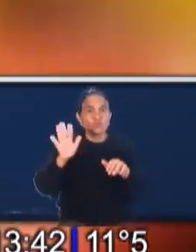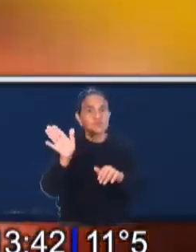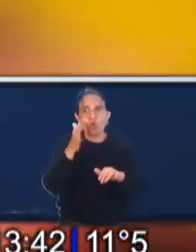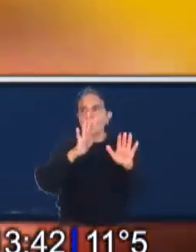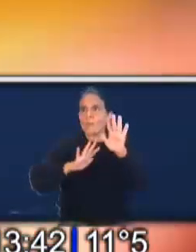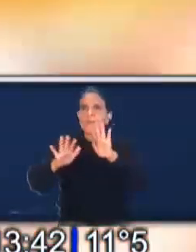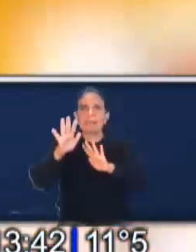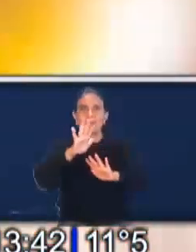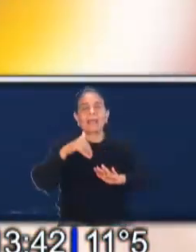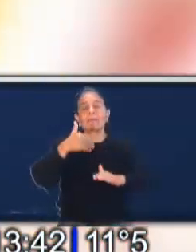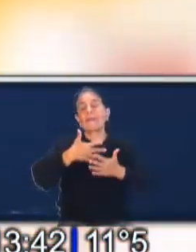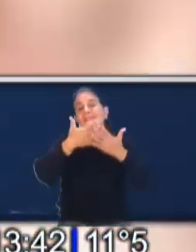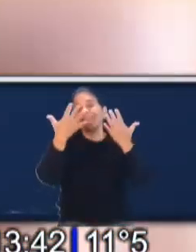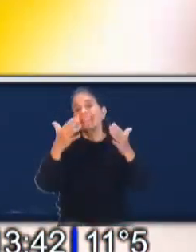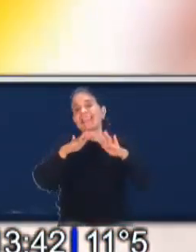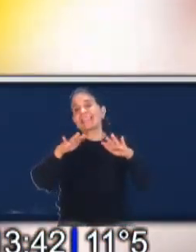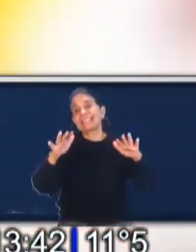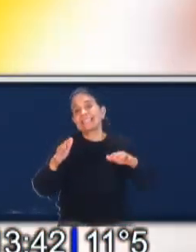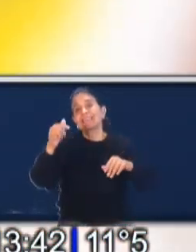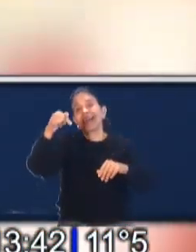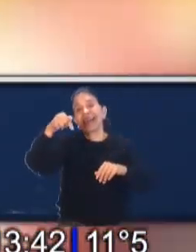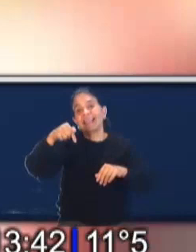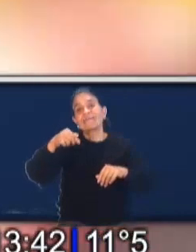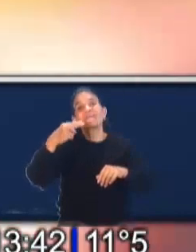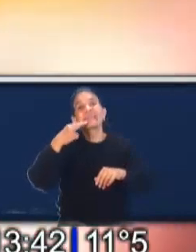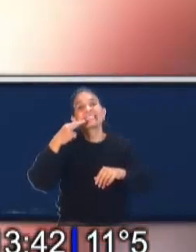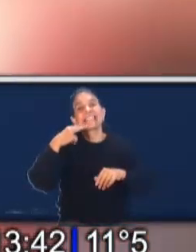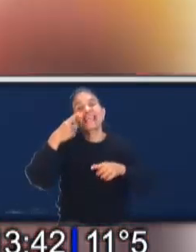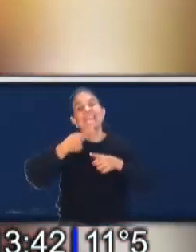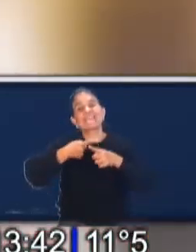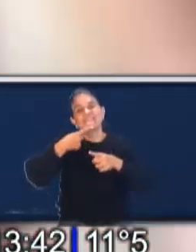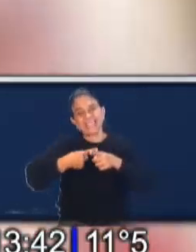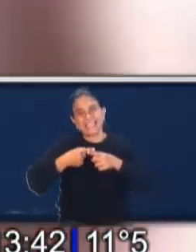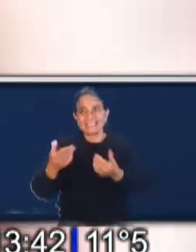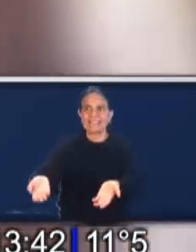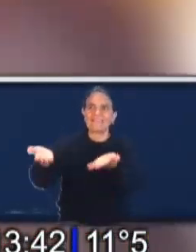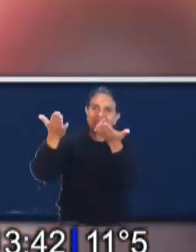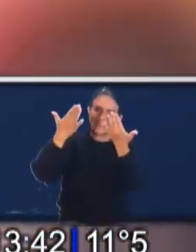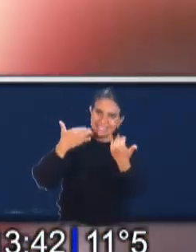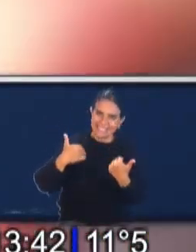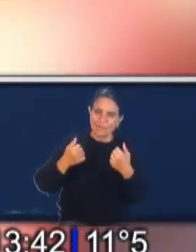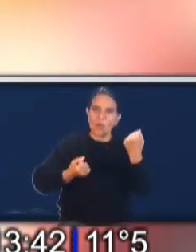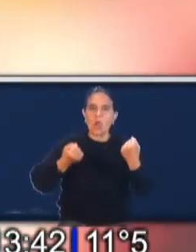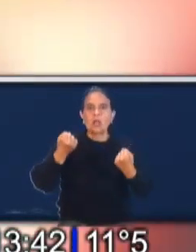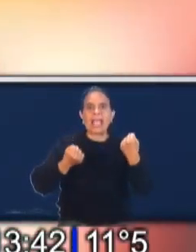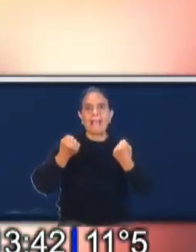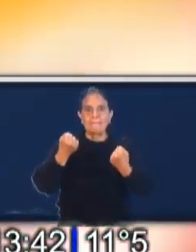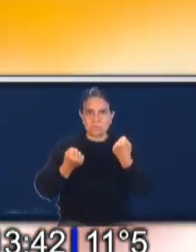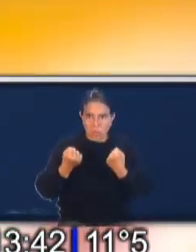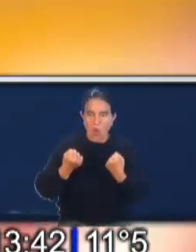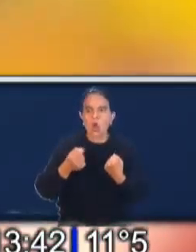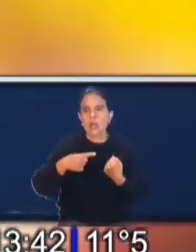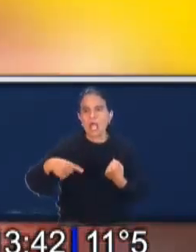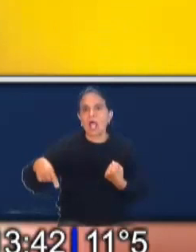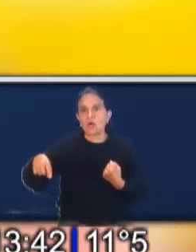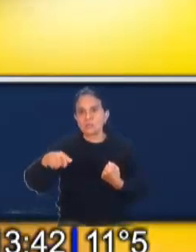Día del Niño lo vamos a festejar a Villa Mercedes. Ahí los esperamos con nuestro camión Ramón que nos va a llevar a